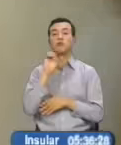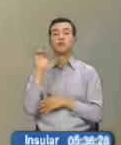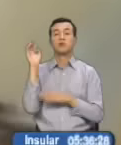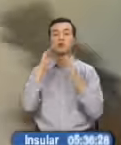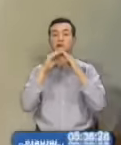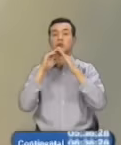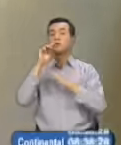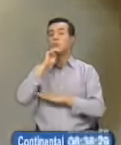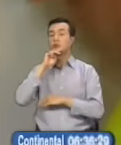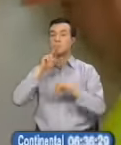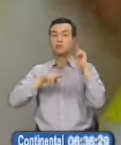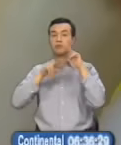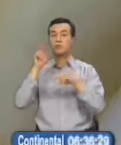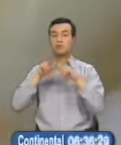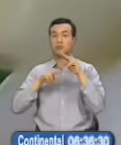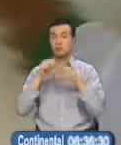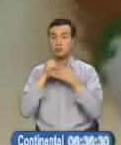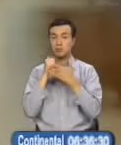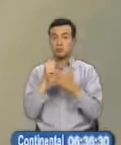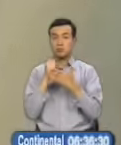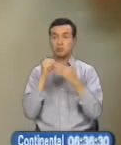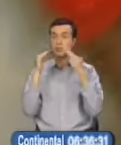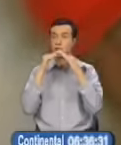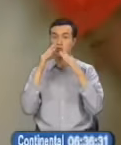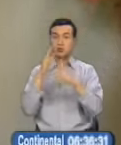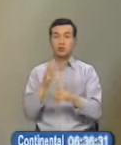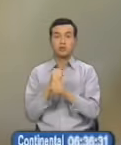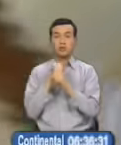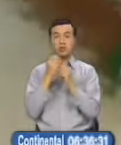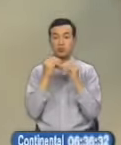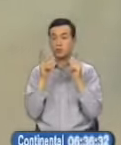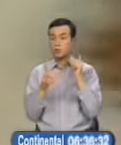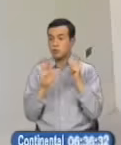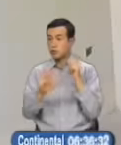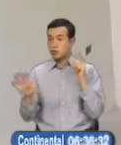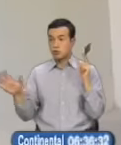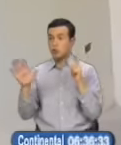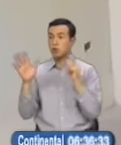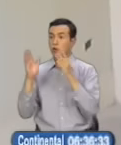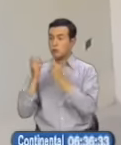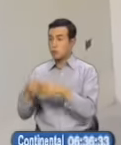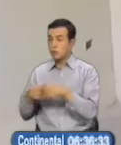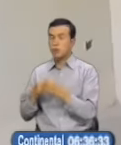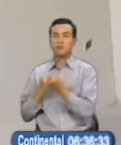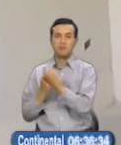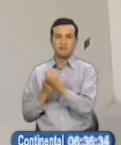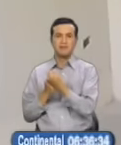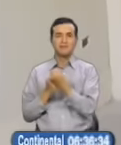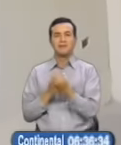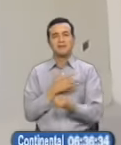viviendas en Manta, que darán techo seguro al mismo número de familias que lo perdieron todo. Siente que de